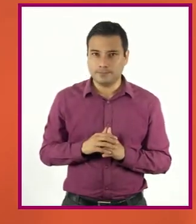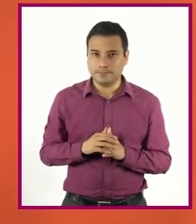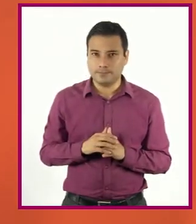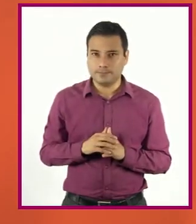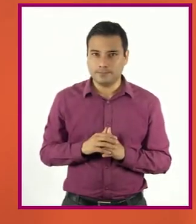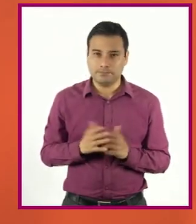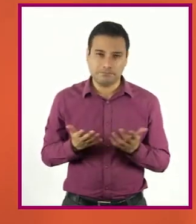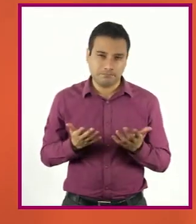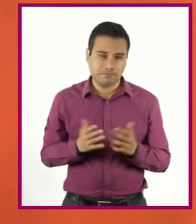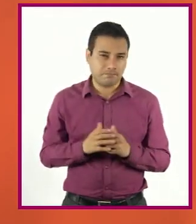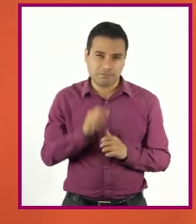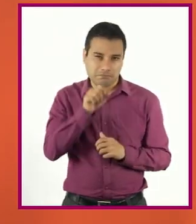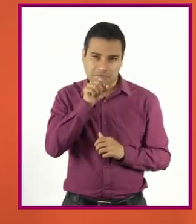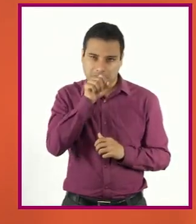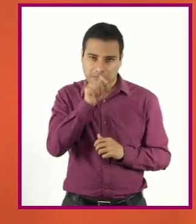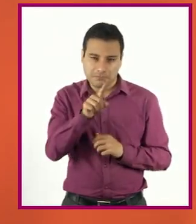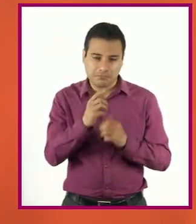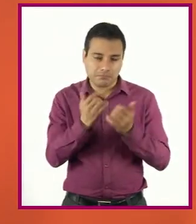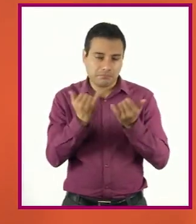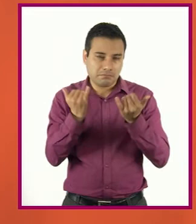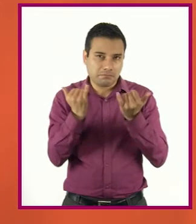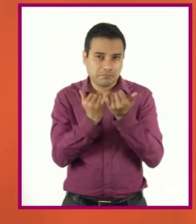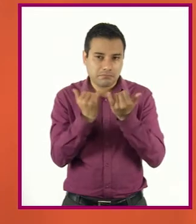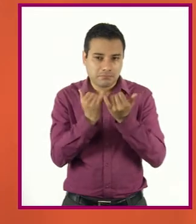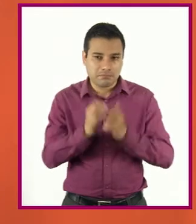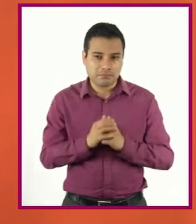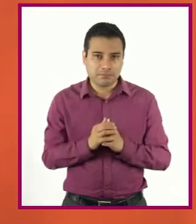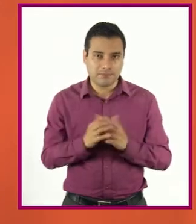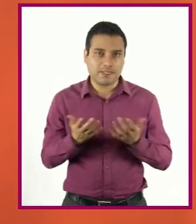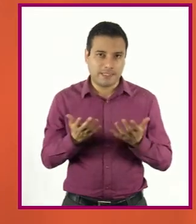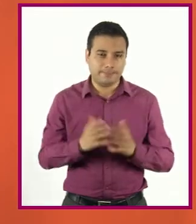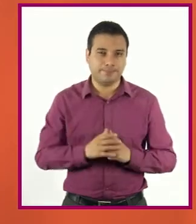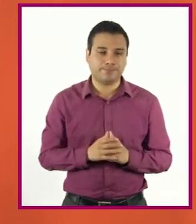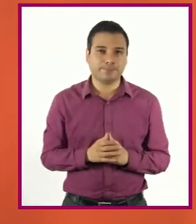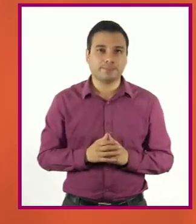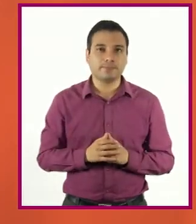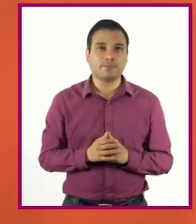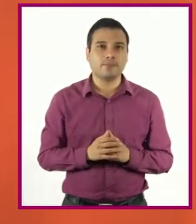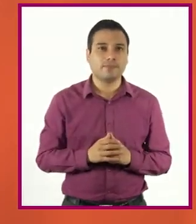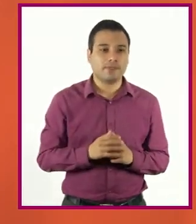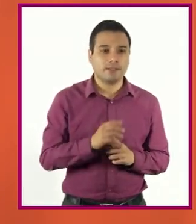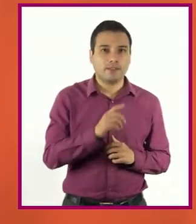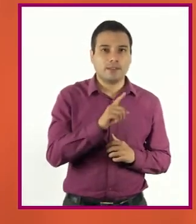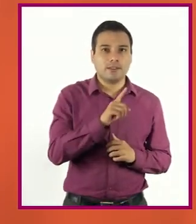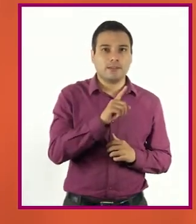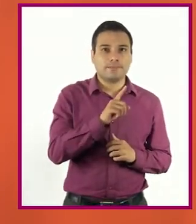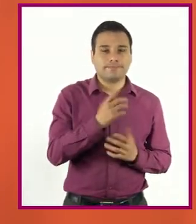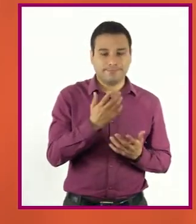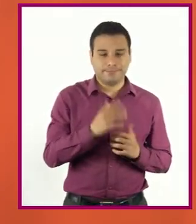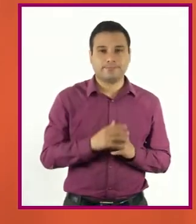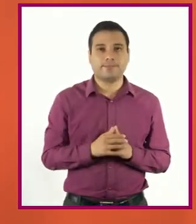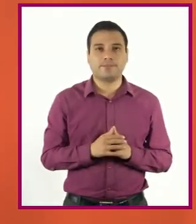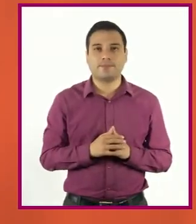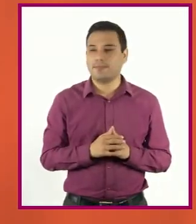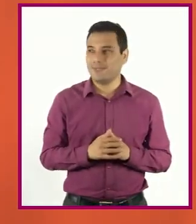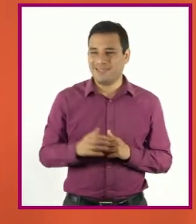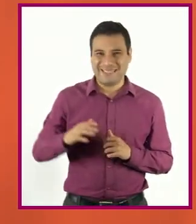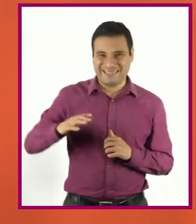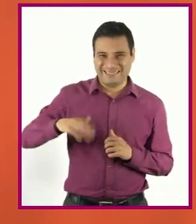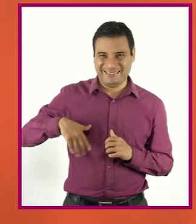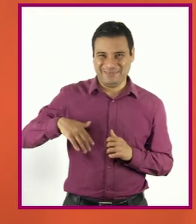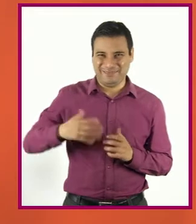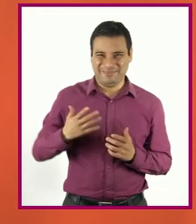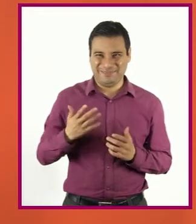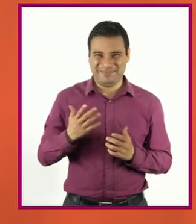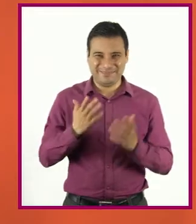190 milésimos. De esta manera, al comparar 190 milésimos con 185